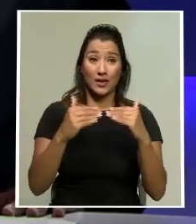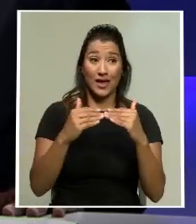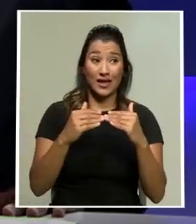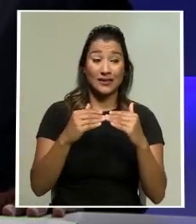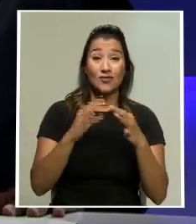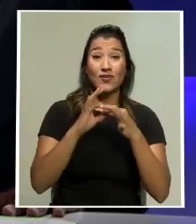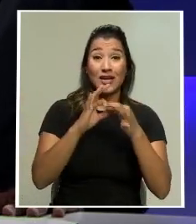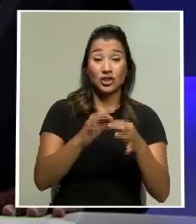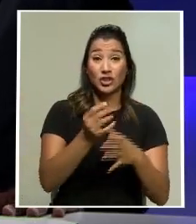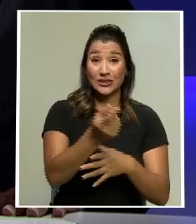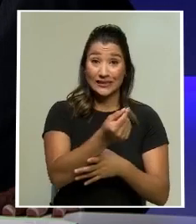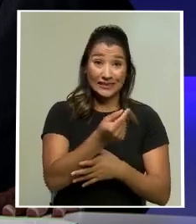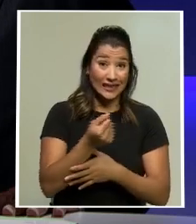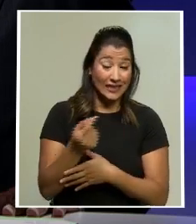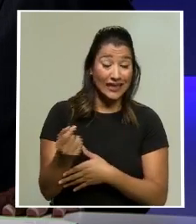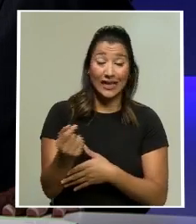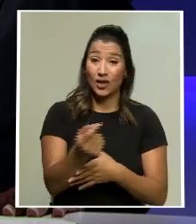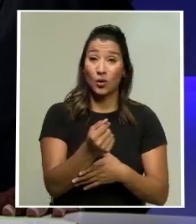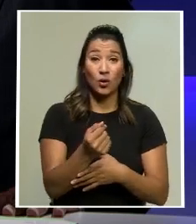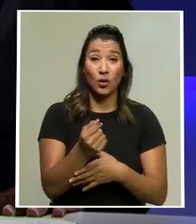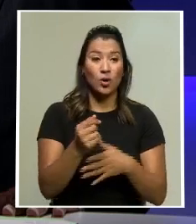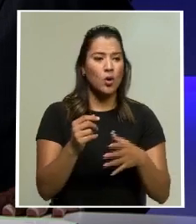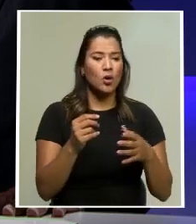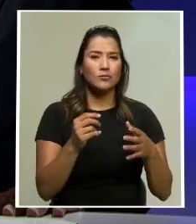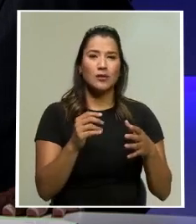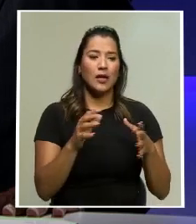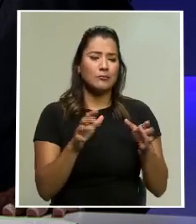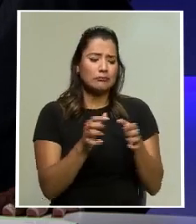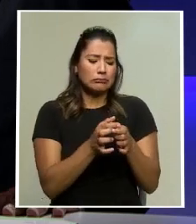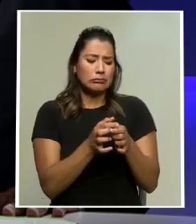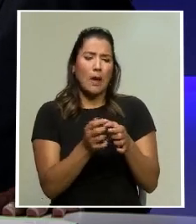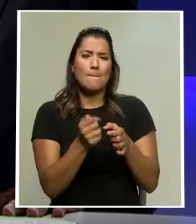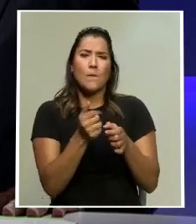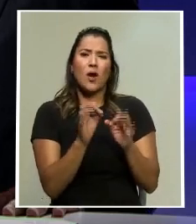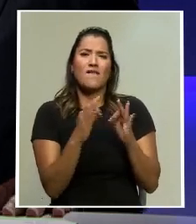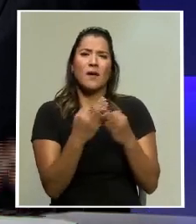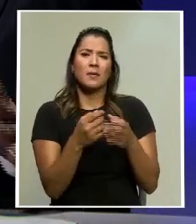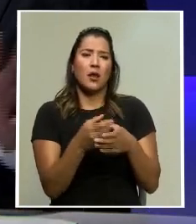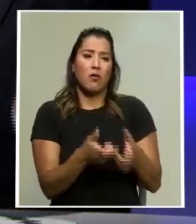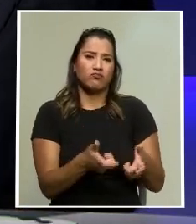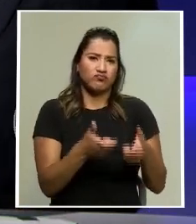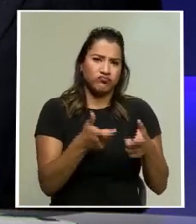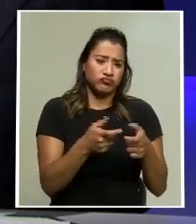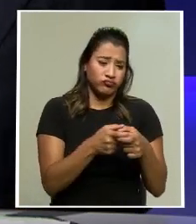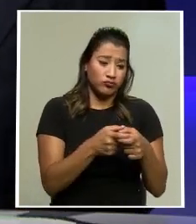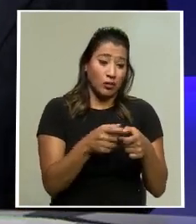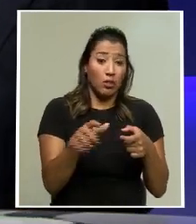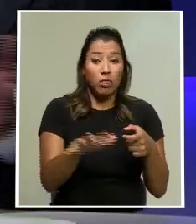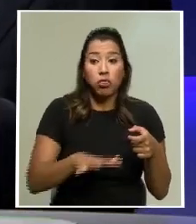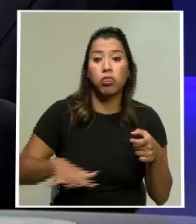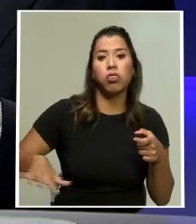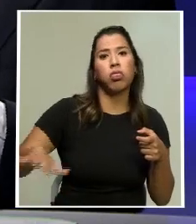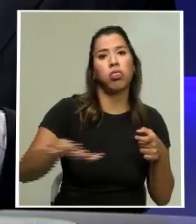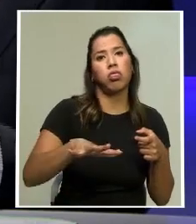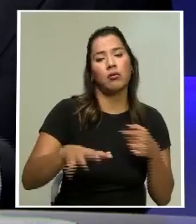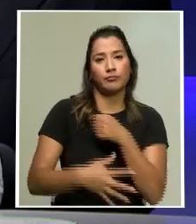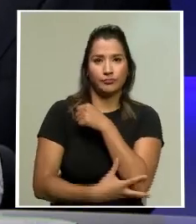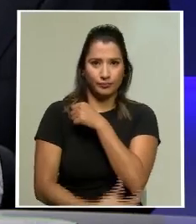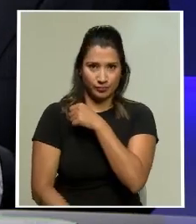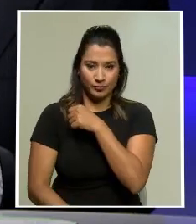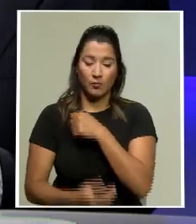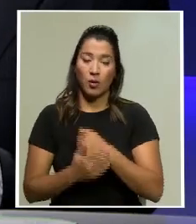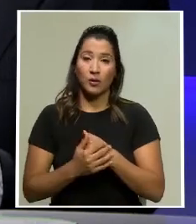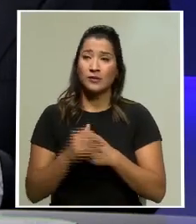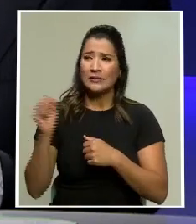una concentración enorme de la riqueza en unas pocas familias. Sí, eso es tanto que se ha